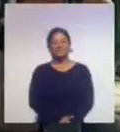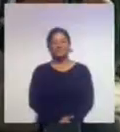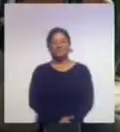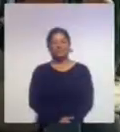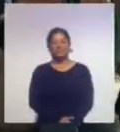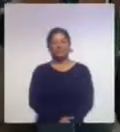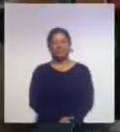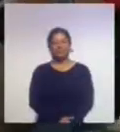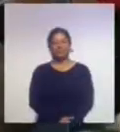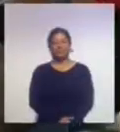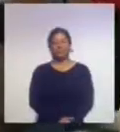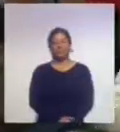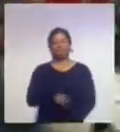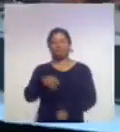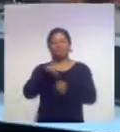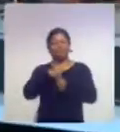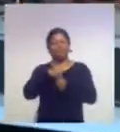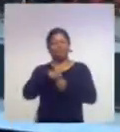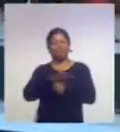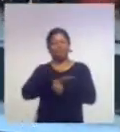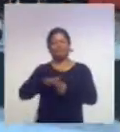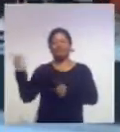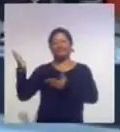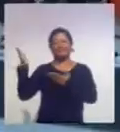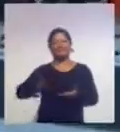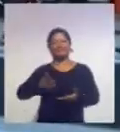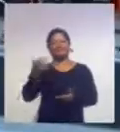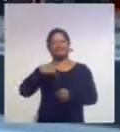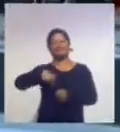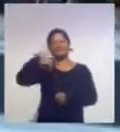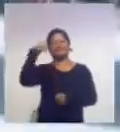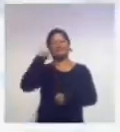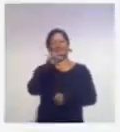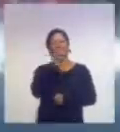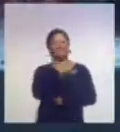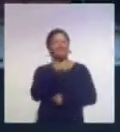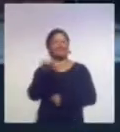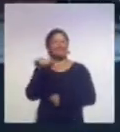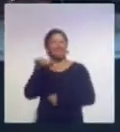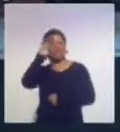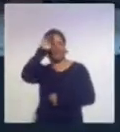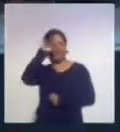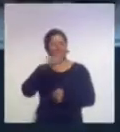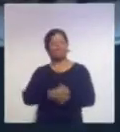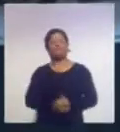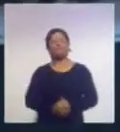Con el furor a tope, llegó desde el norte la atractiva de Monterrey.